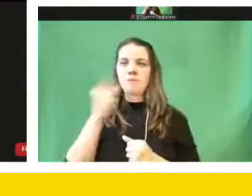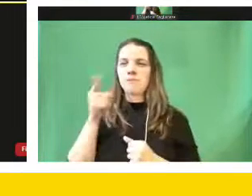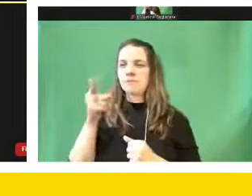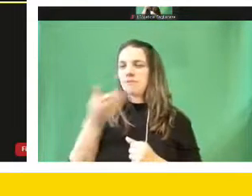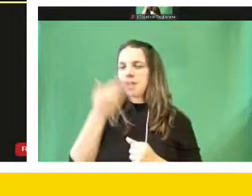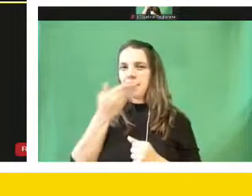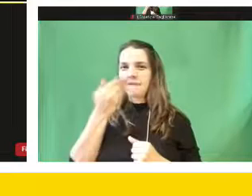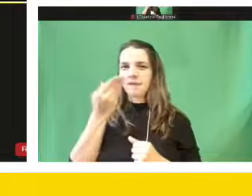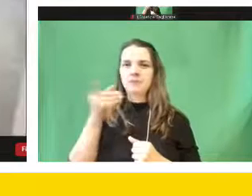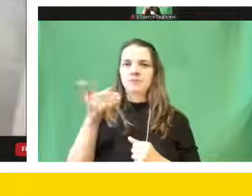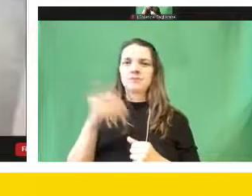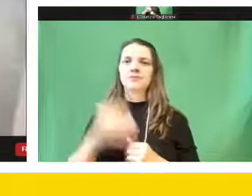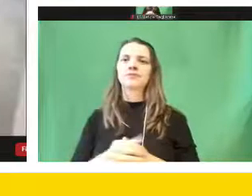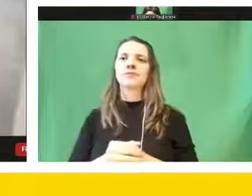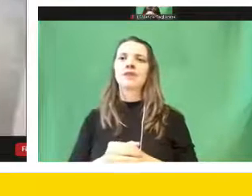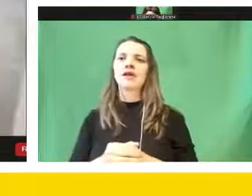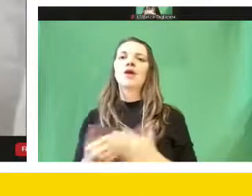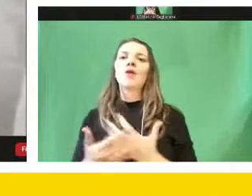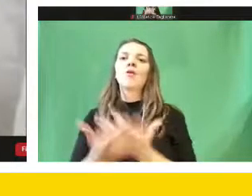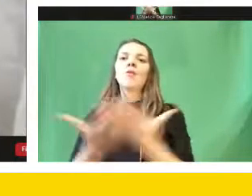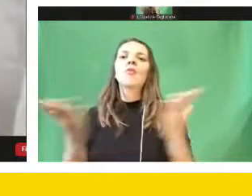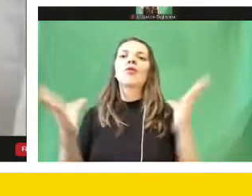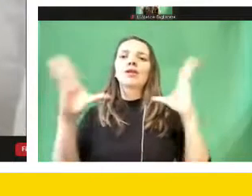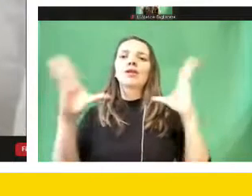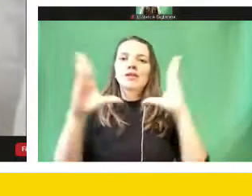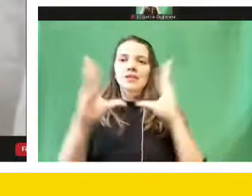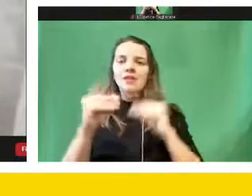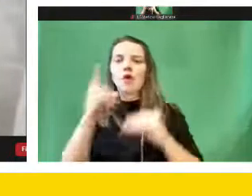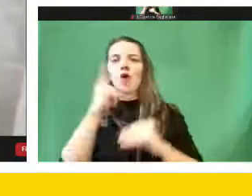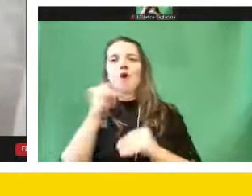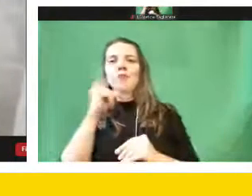Bueno, buenas noches a todas y todos.